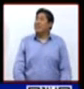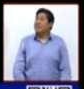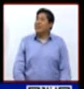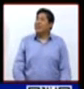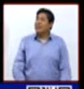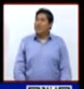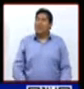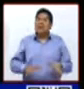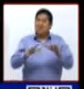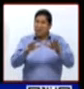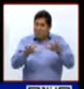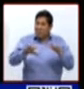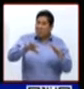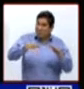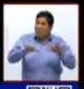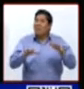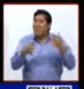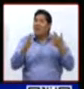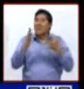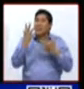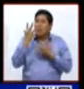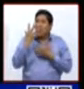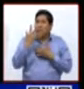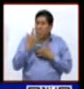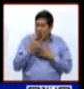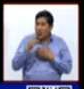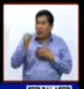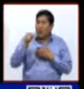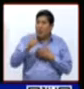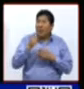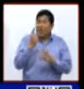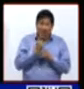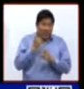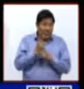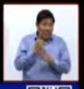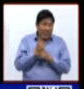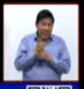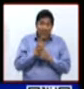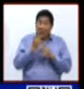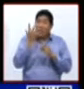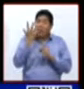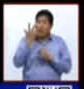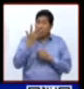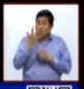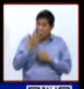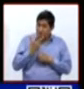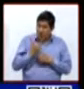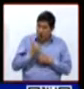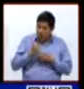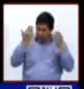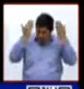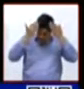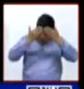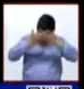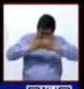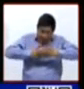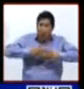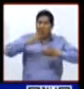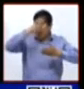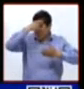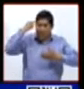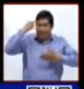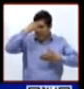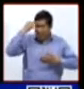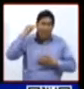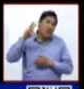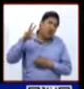Vemos que medio que ya se está viendo una tonalidad. Sí, exactamente. O sea, la tonalidad de la oscuridad no es negra, negra,